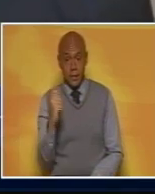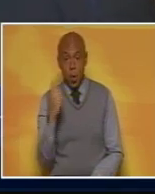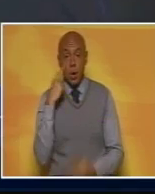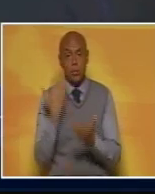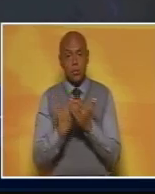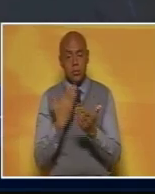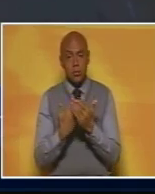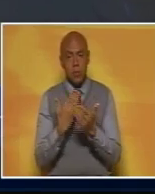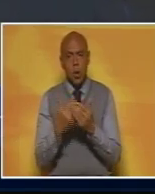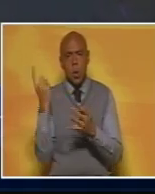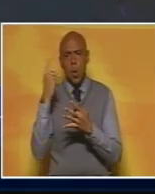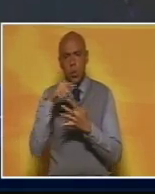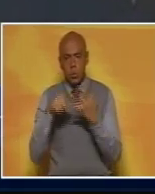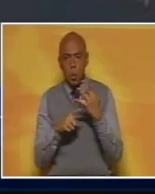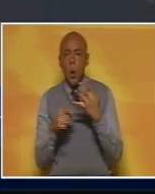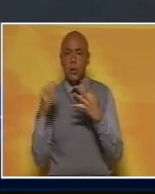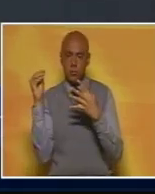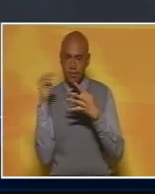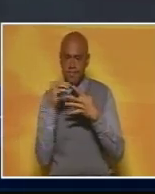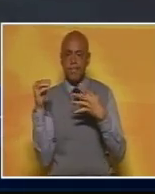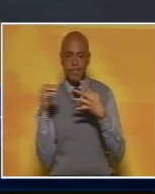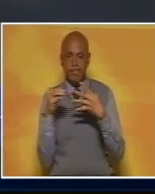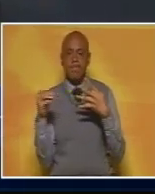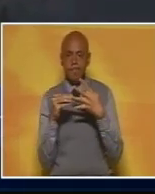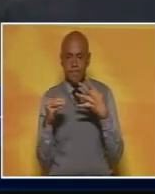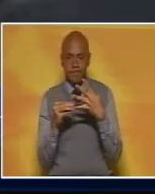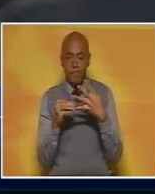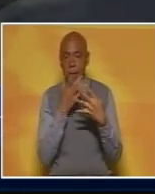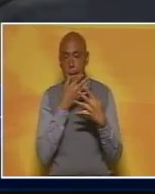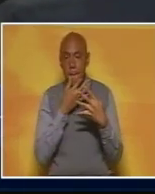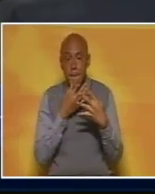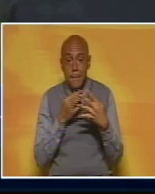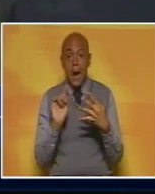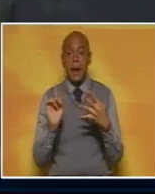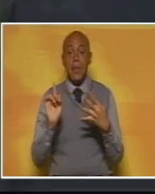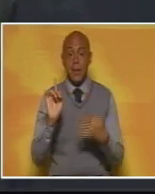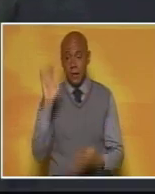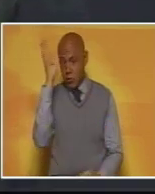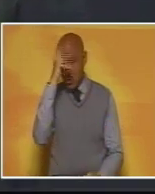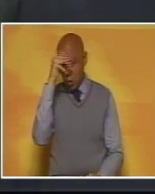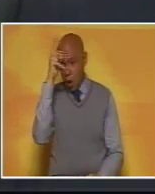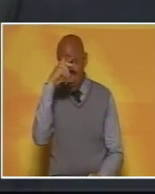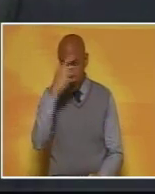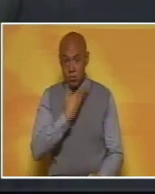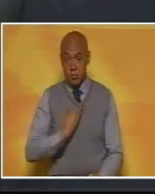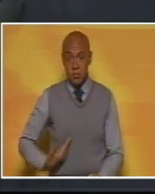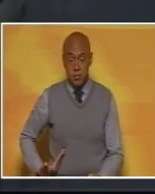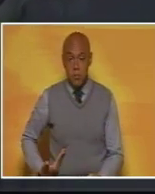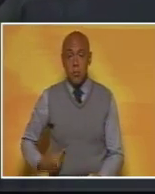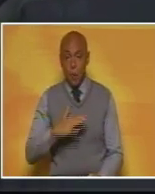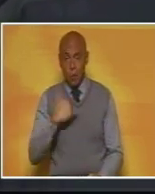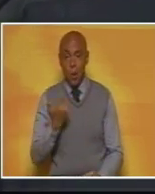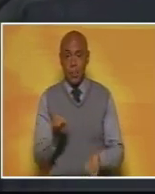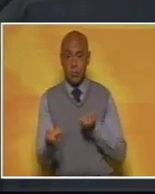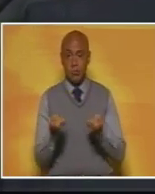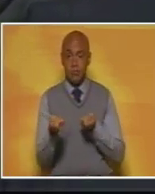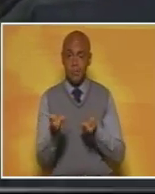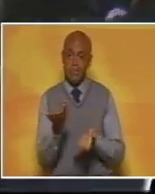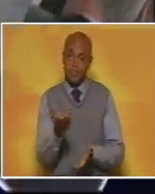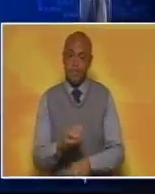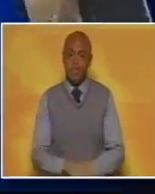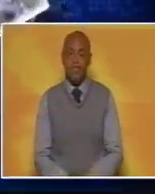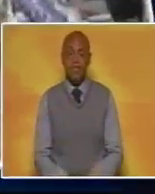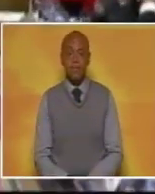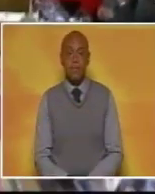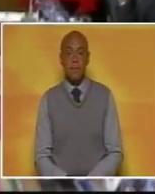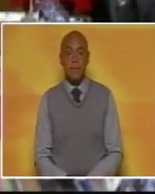otras 4 corroboraciones de que Trump había usado su poder del cargo para lograr fines partidistas.